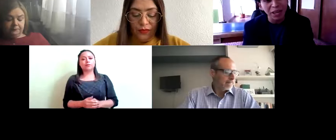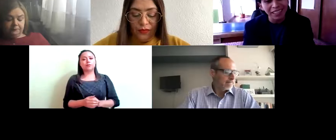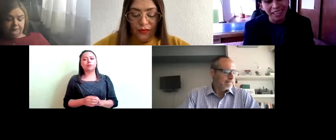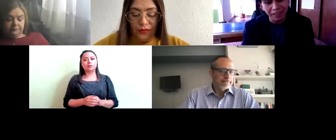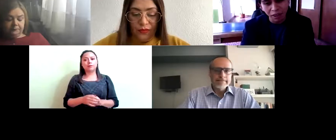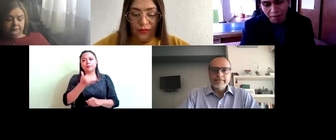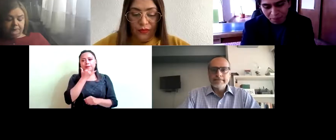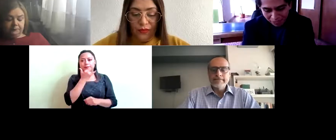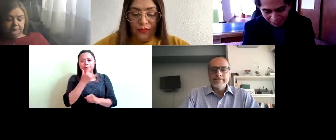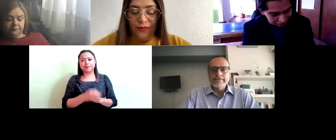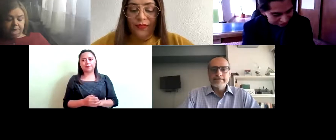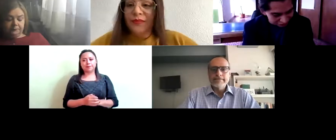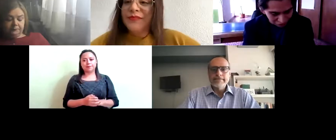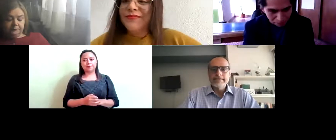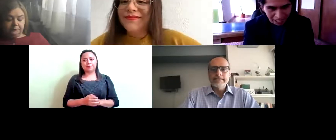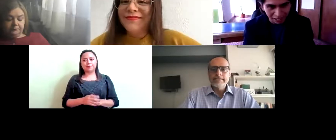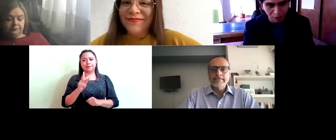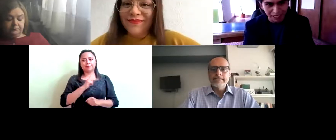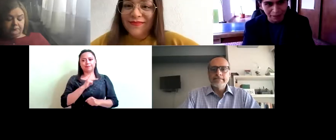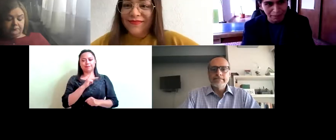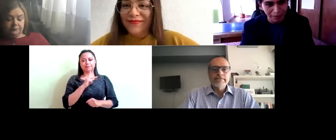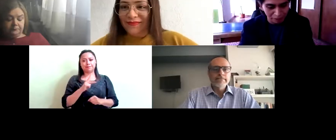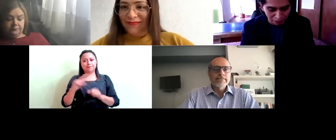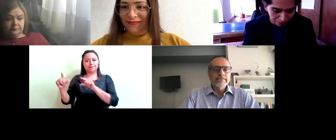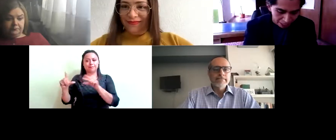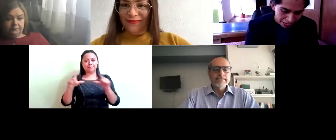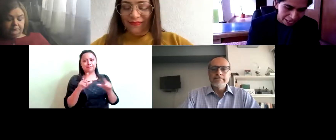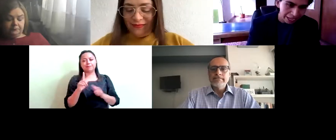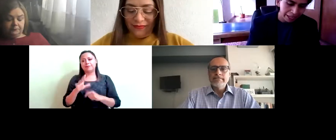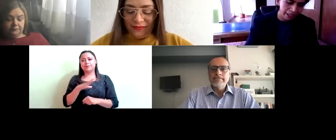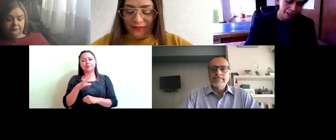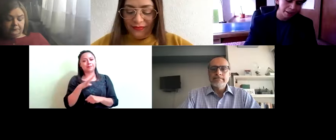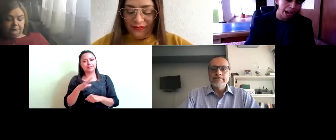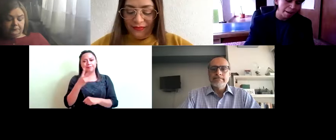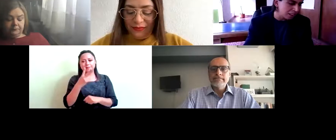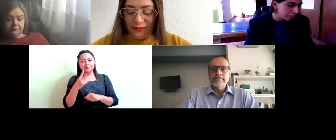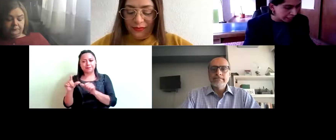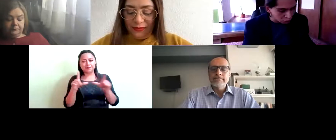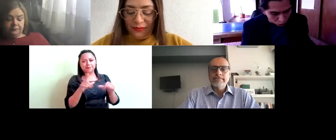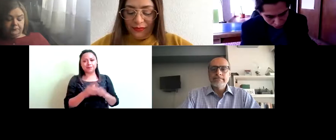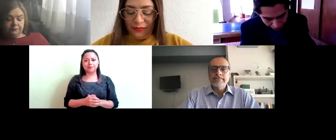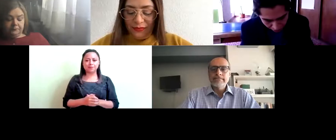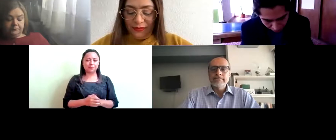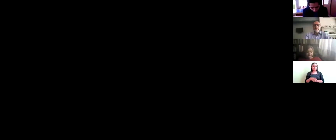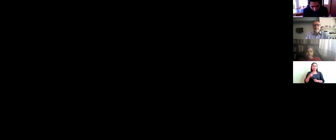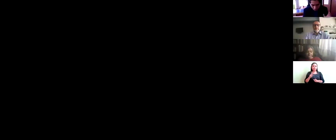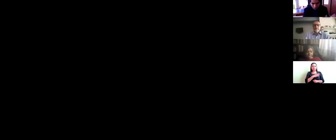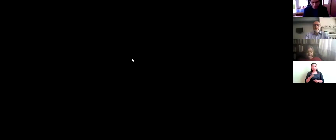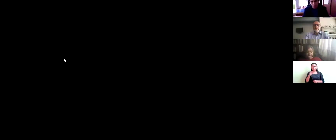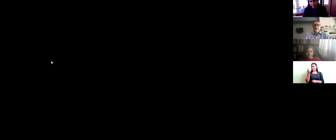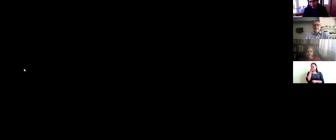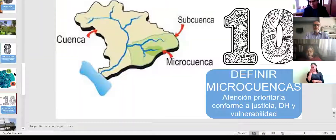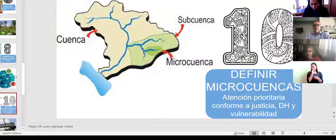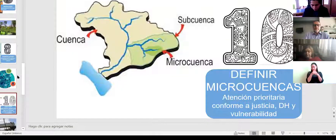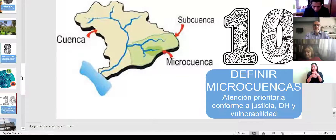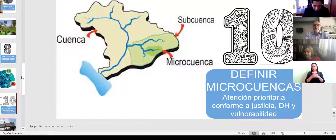Perdón, es que todavía mi presentación tiene un par de diapositivas más, pero bueno. Hablando y ya concluyendo, lo que no